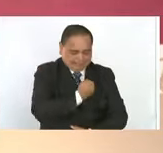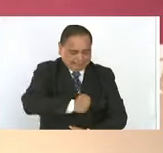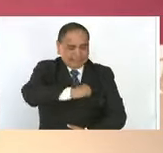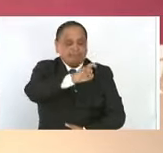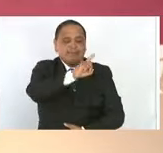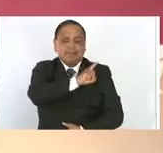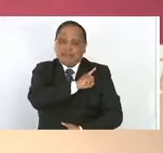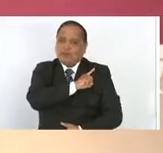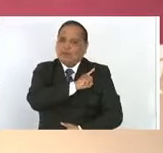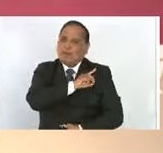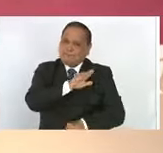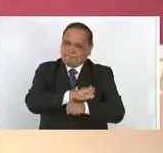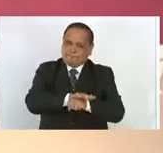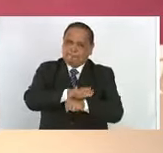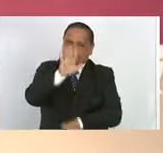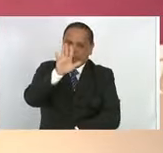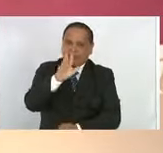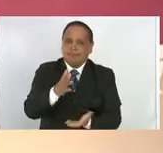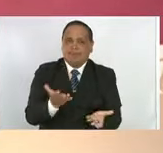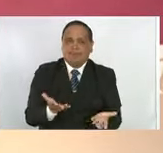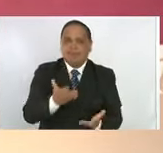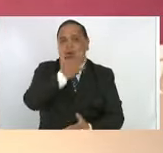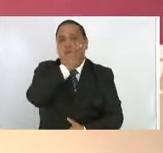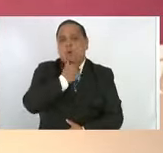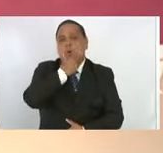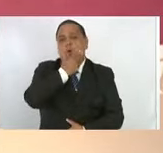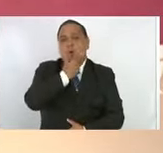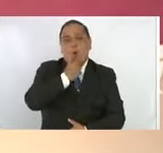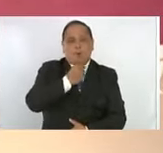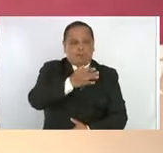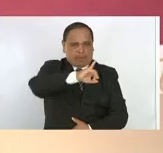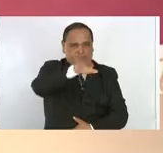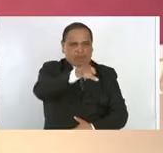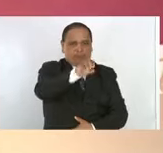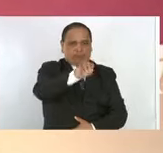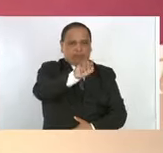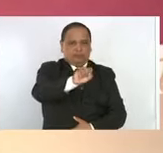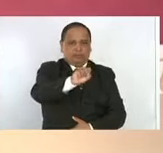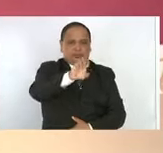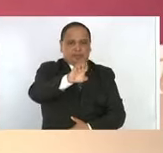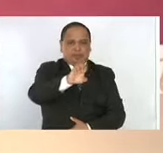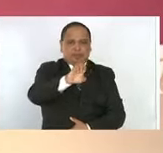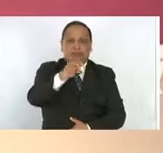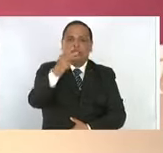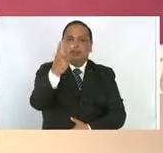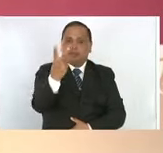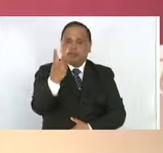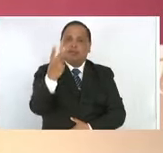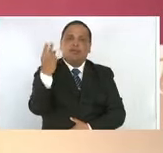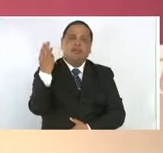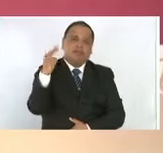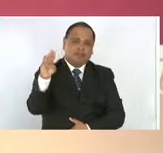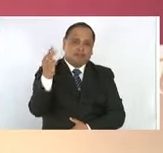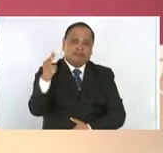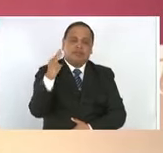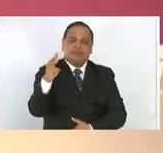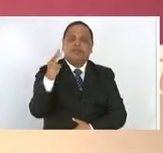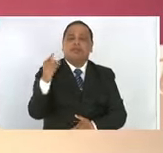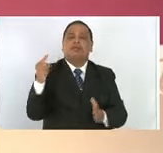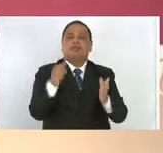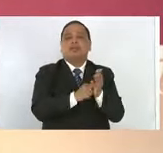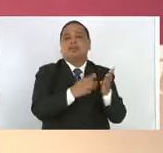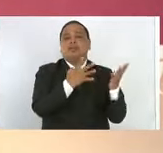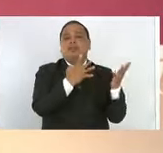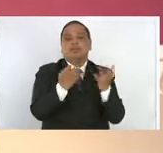Pues como dijera el hombre ilustre José Martí, el 2 de mayo de 1886 en Nueva